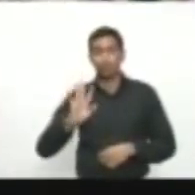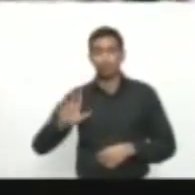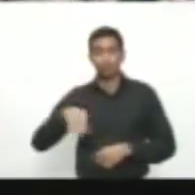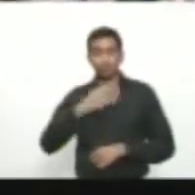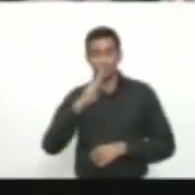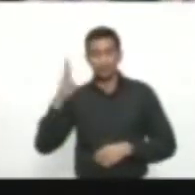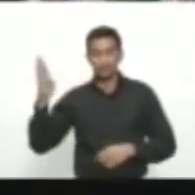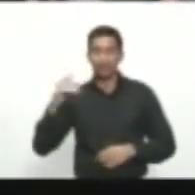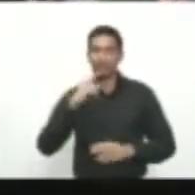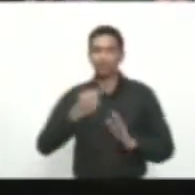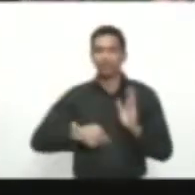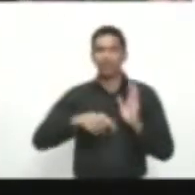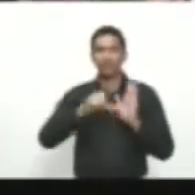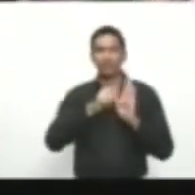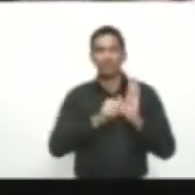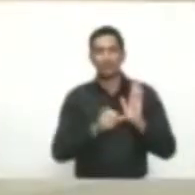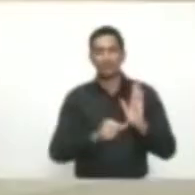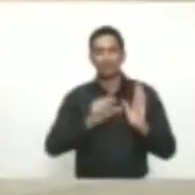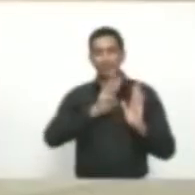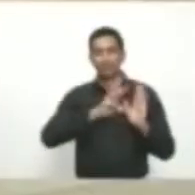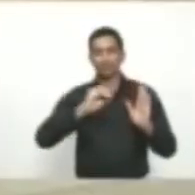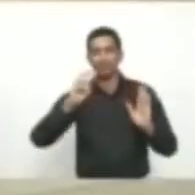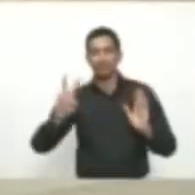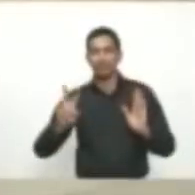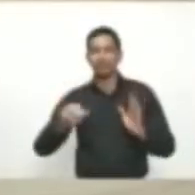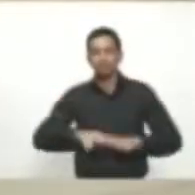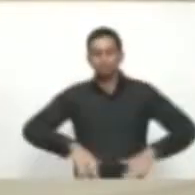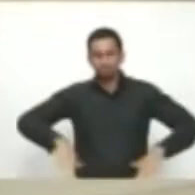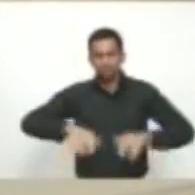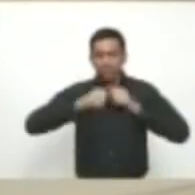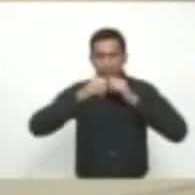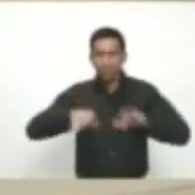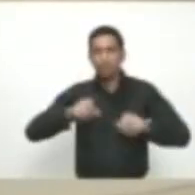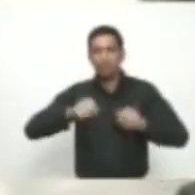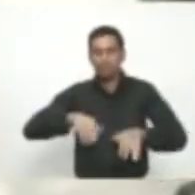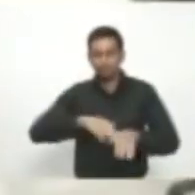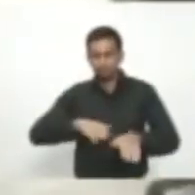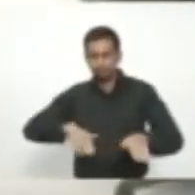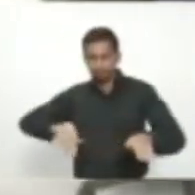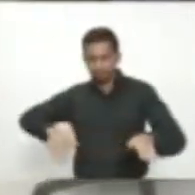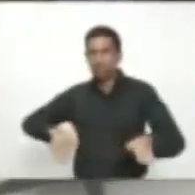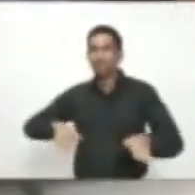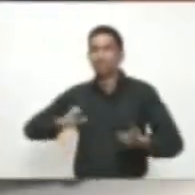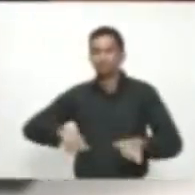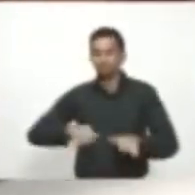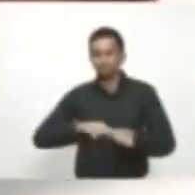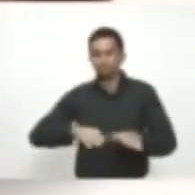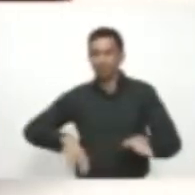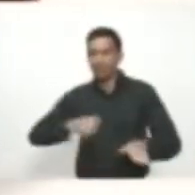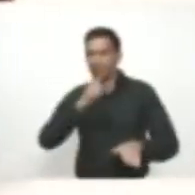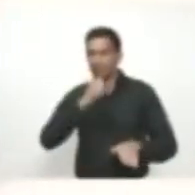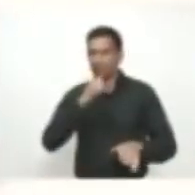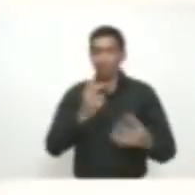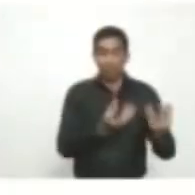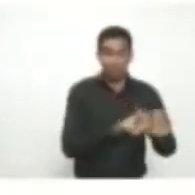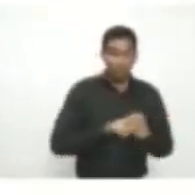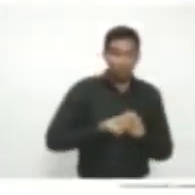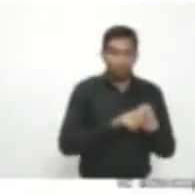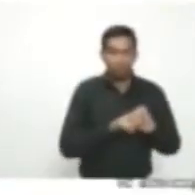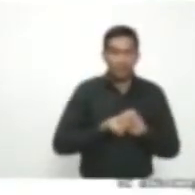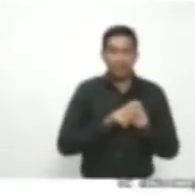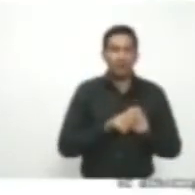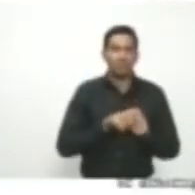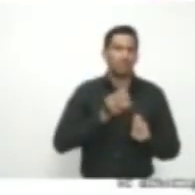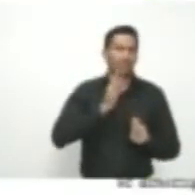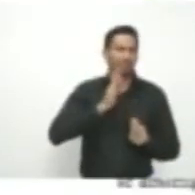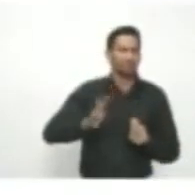prohíbe su artículo 302 la utilización del espacio público como zona de parqueo y la privatización del mismo, los concejales tampoco tuvieron en cuenta los fallos